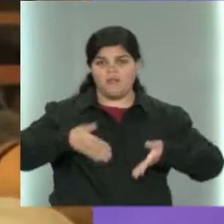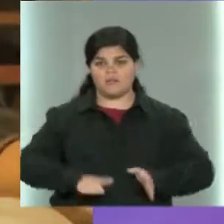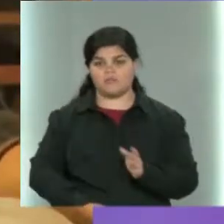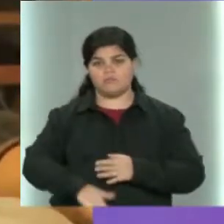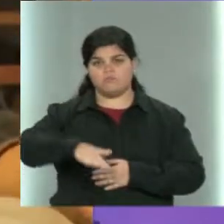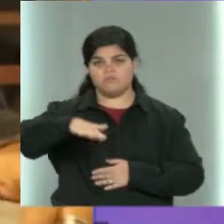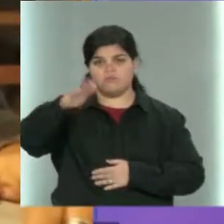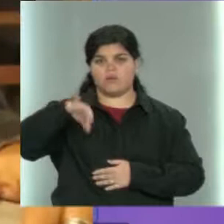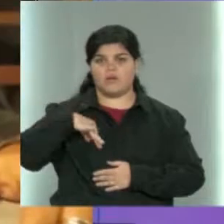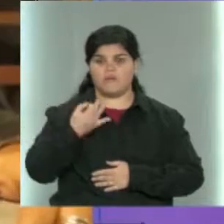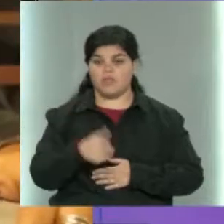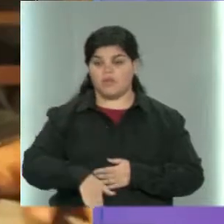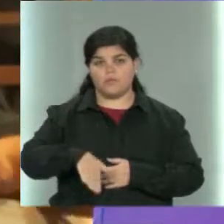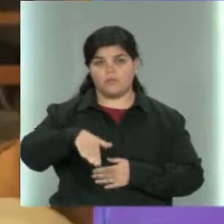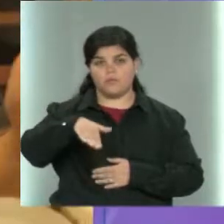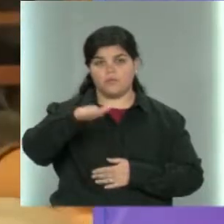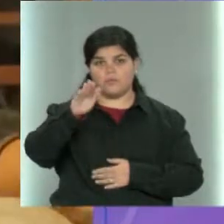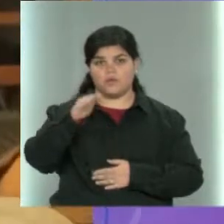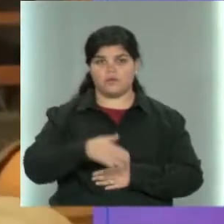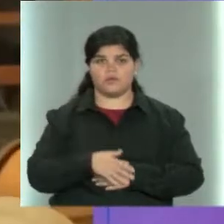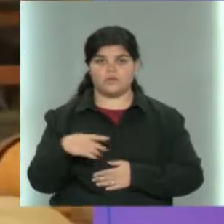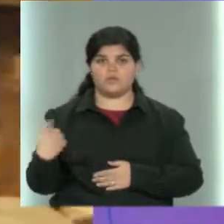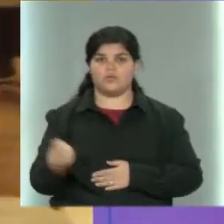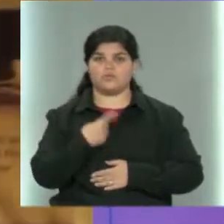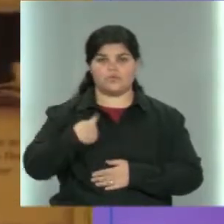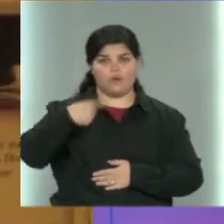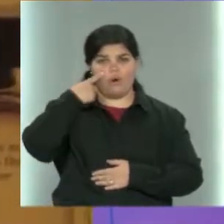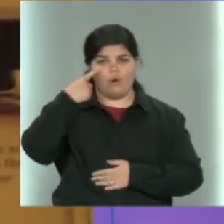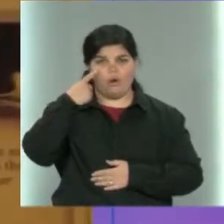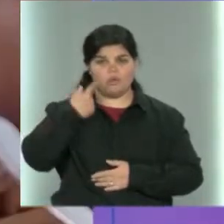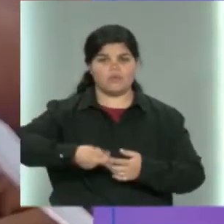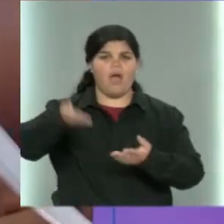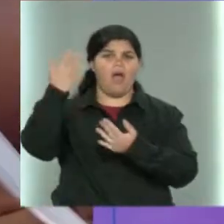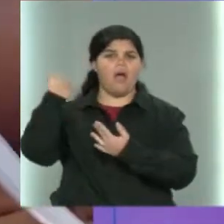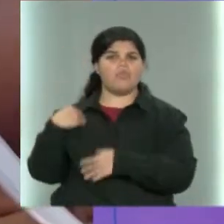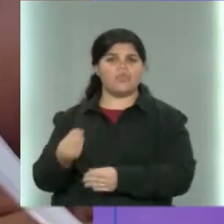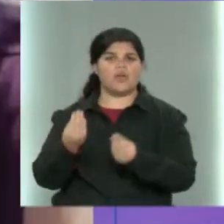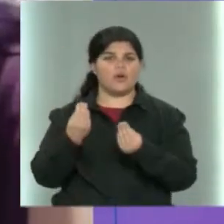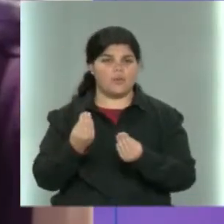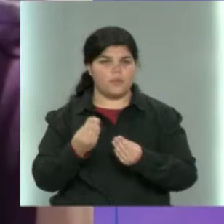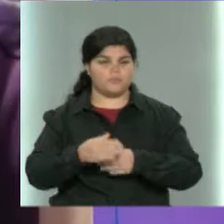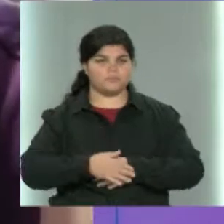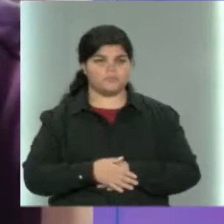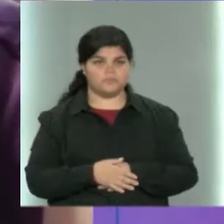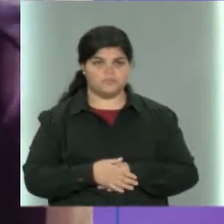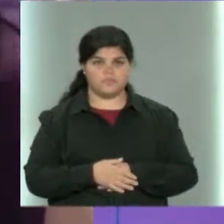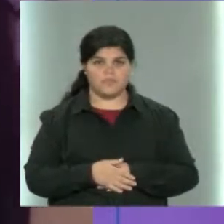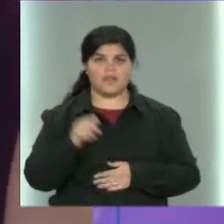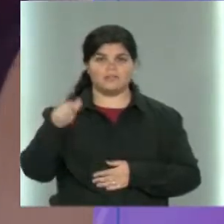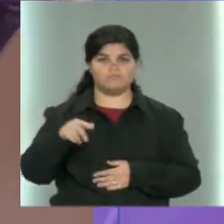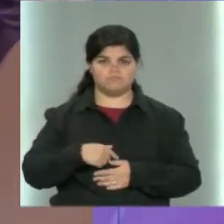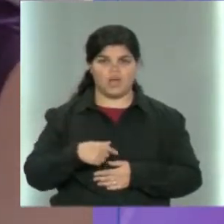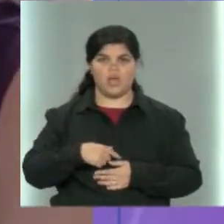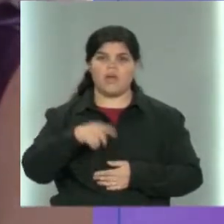vida se desarrolla y no tendríamos por qué desconocer nuestras raíces. Siendo tan desmesurada y tan atrevida,